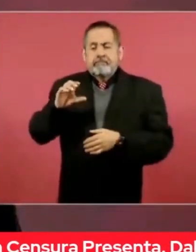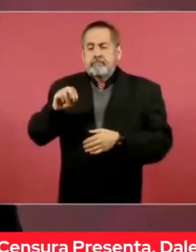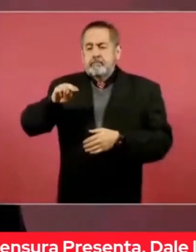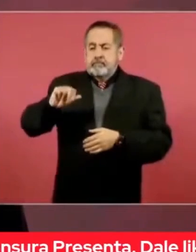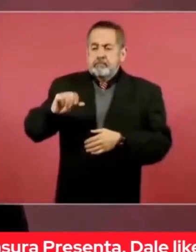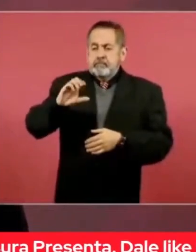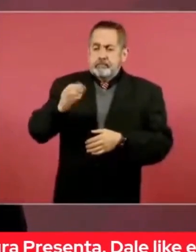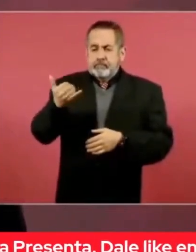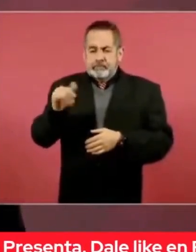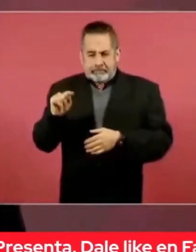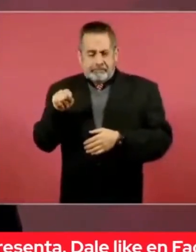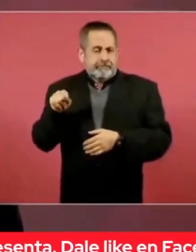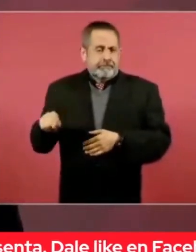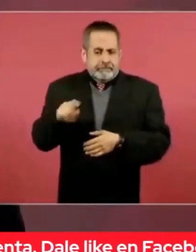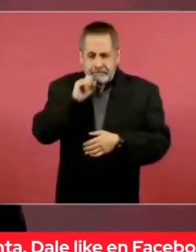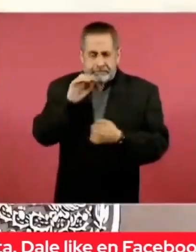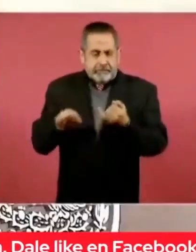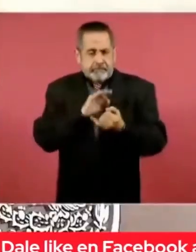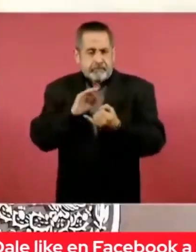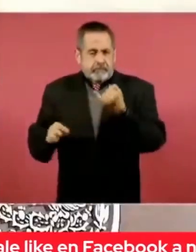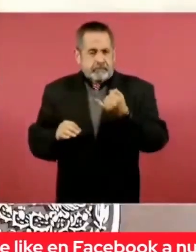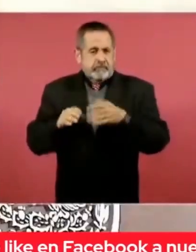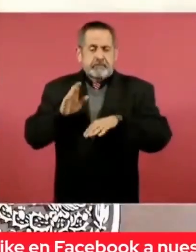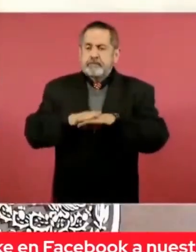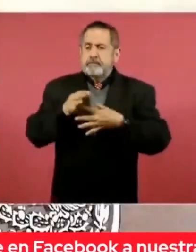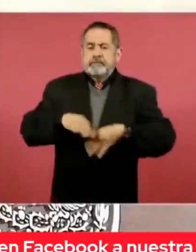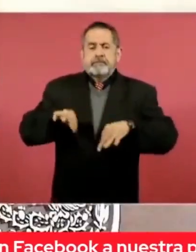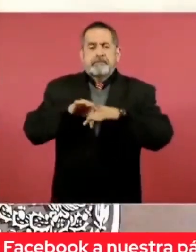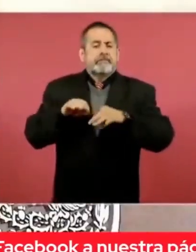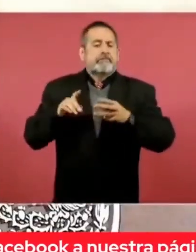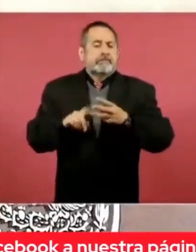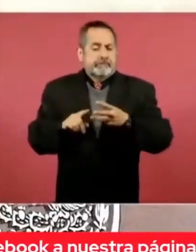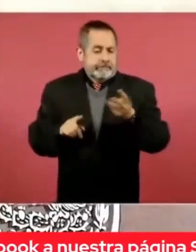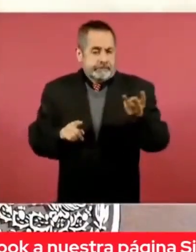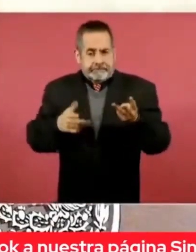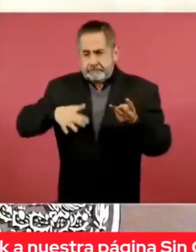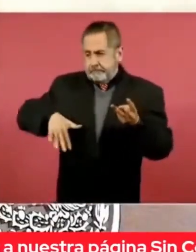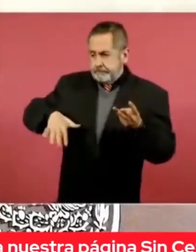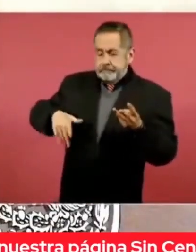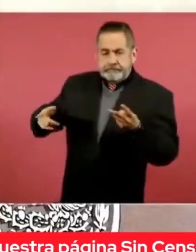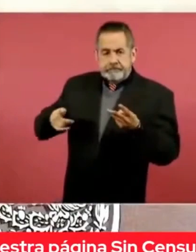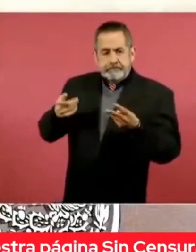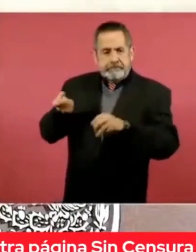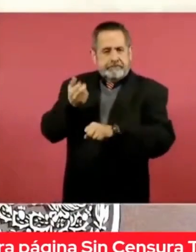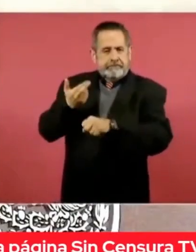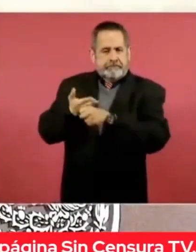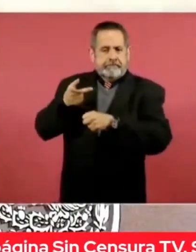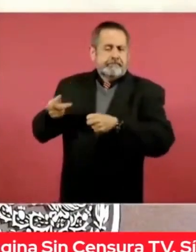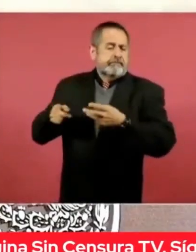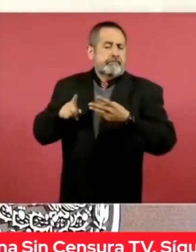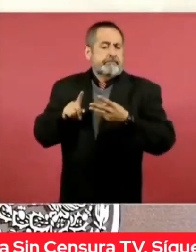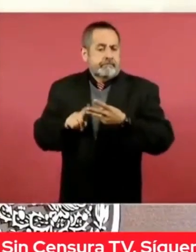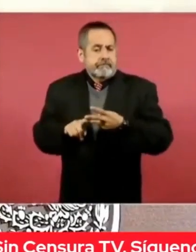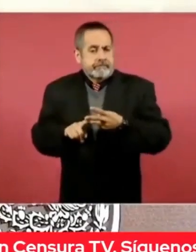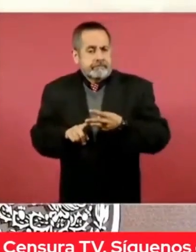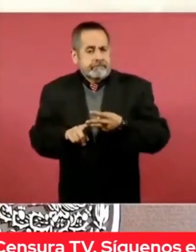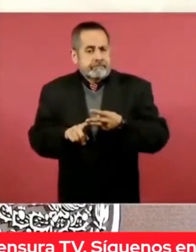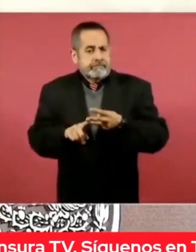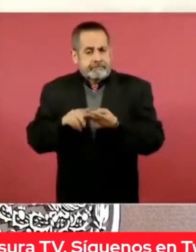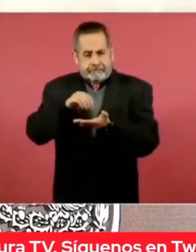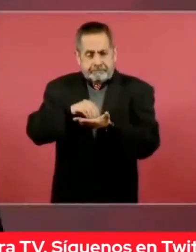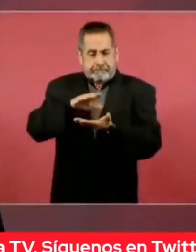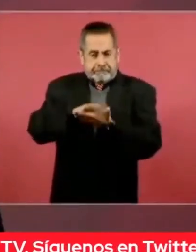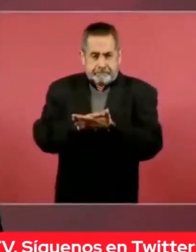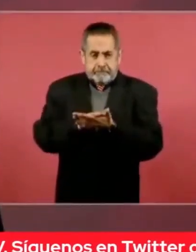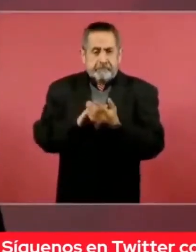conas Y por último y el más importante como ya lo dijo la señora secretaria el registro es